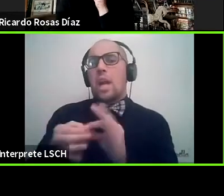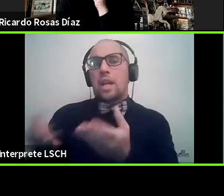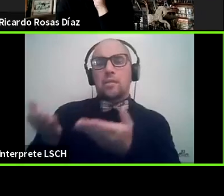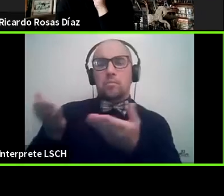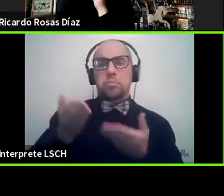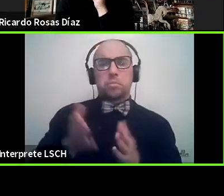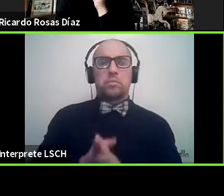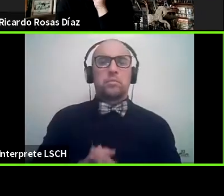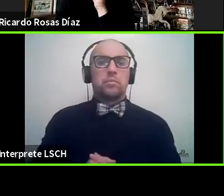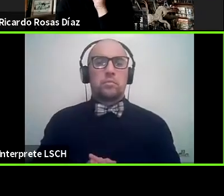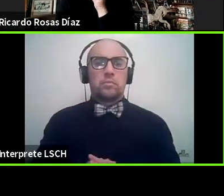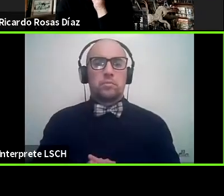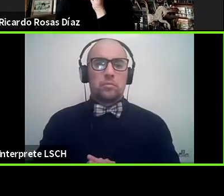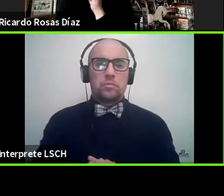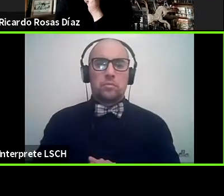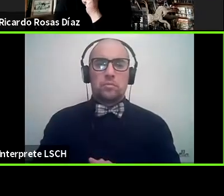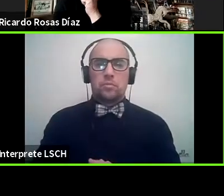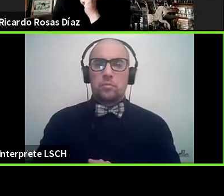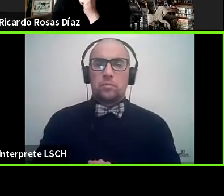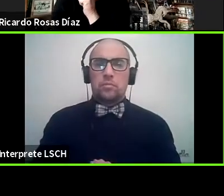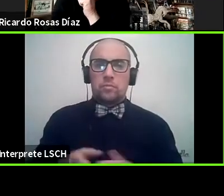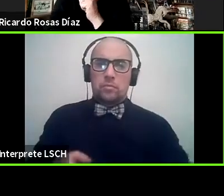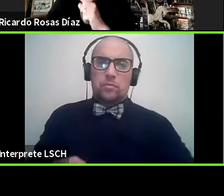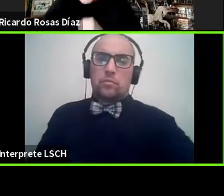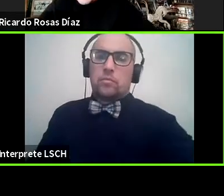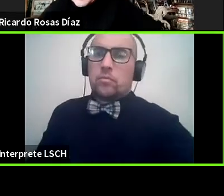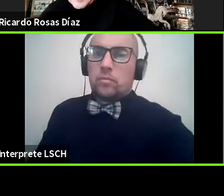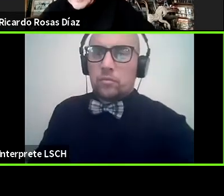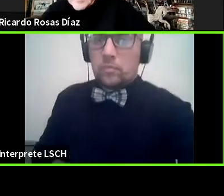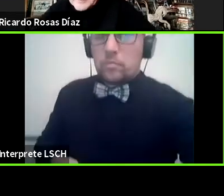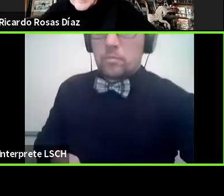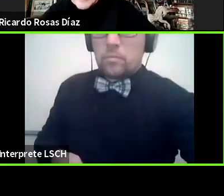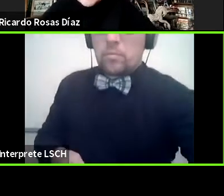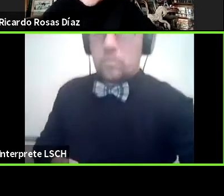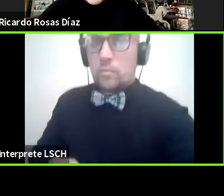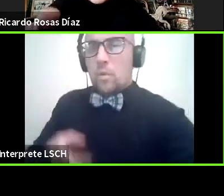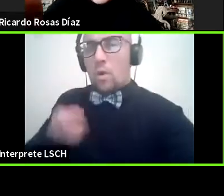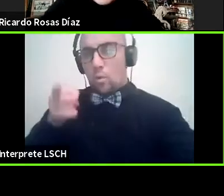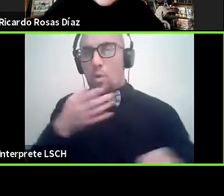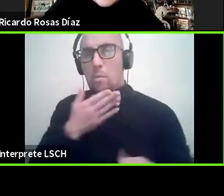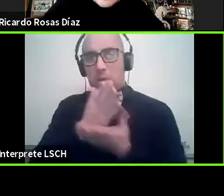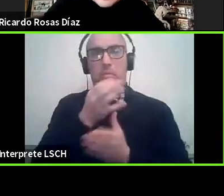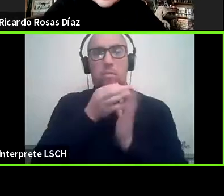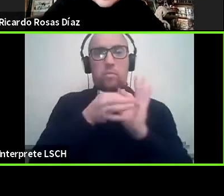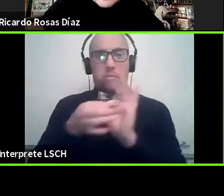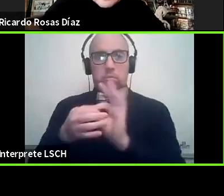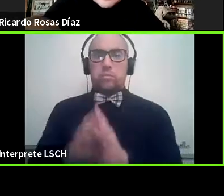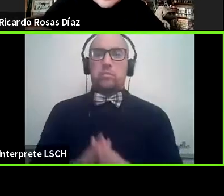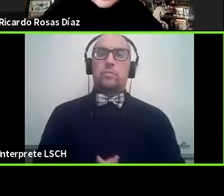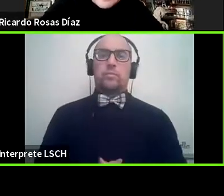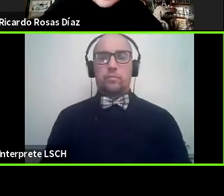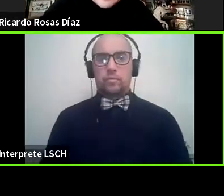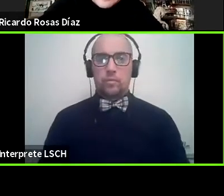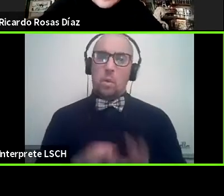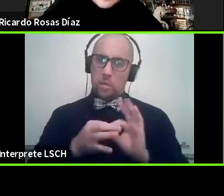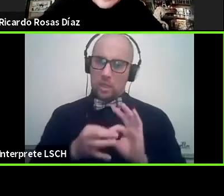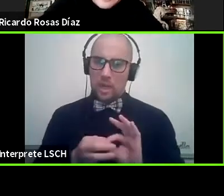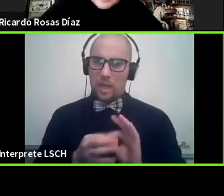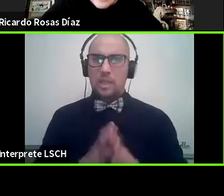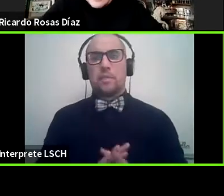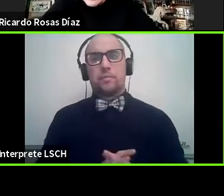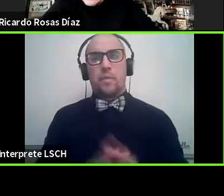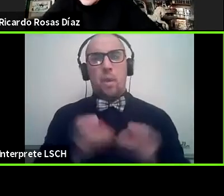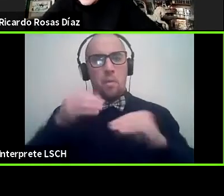con nosotros, con nosotras, así que te dejo la palabra. Adelante. Muchas gracias, Bialy.